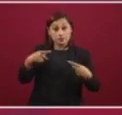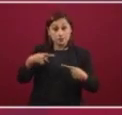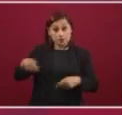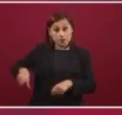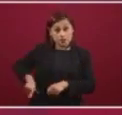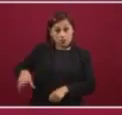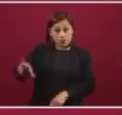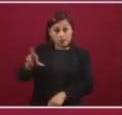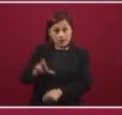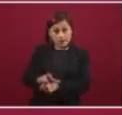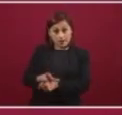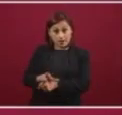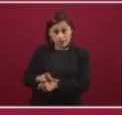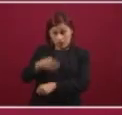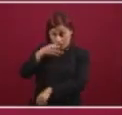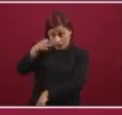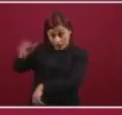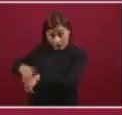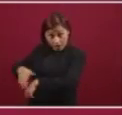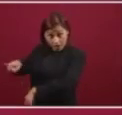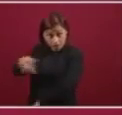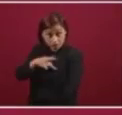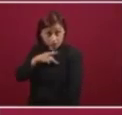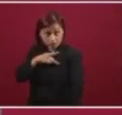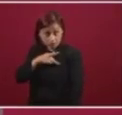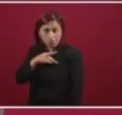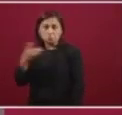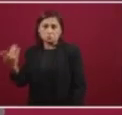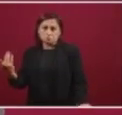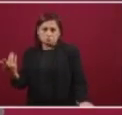¿por qué no lo dice?